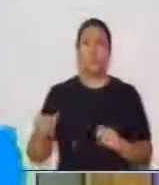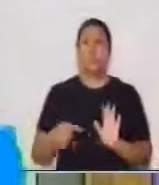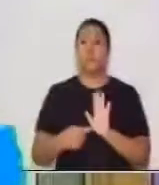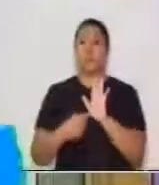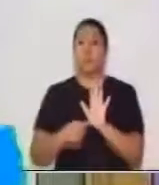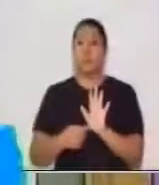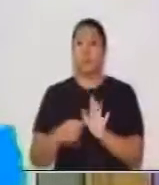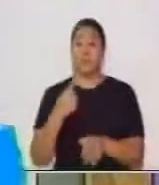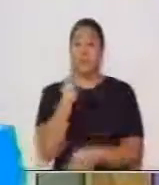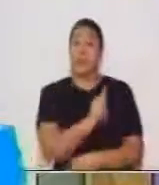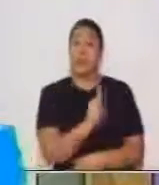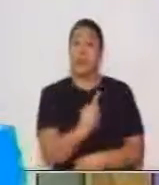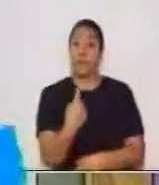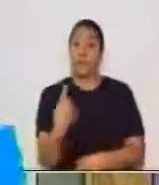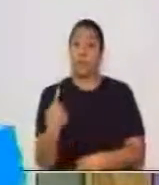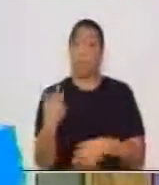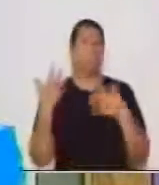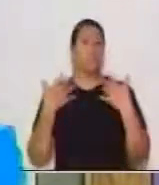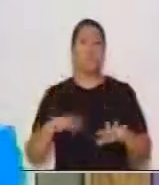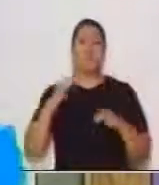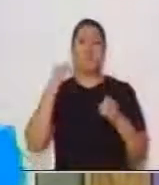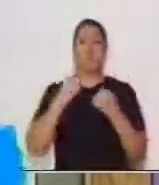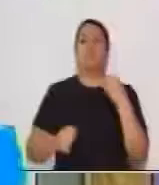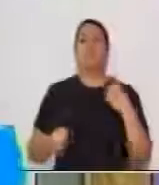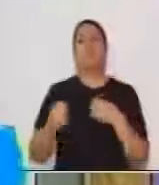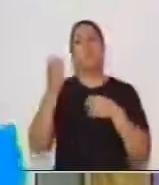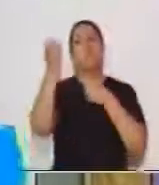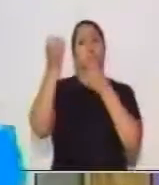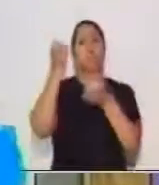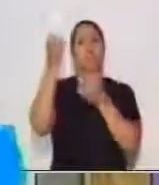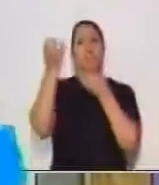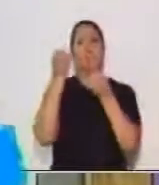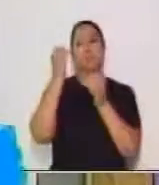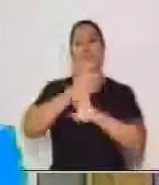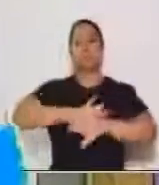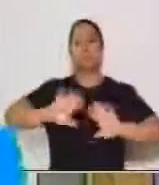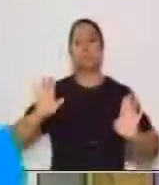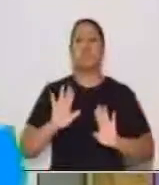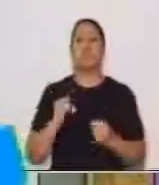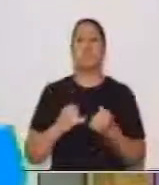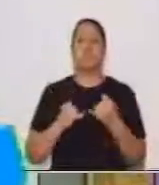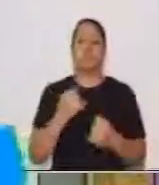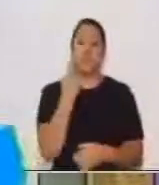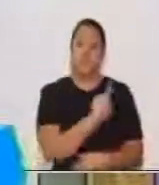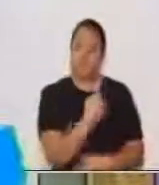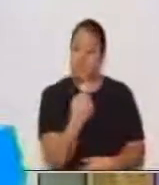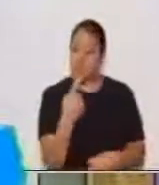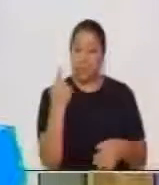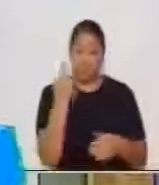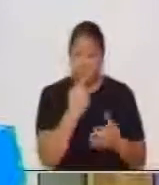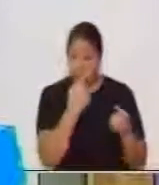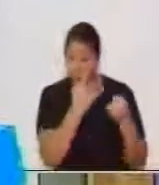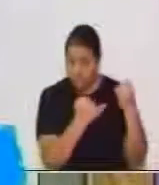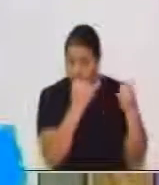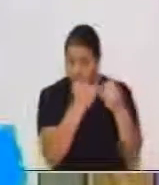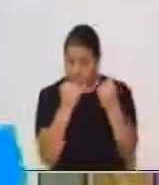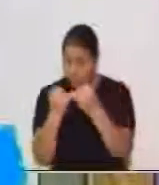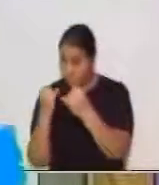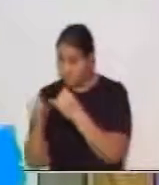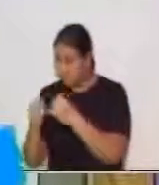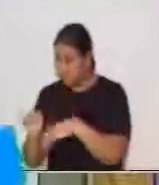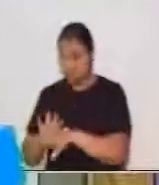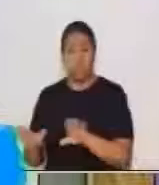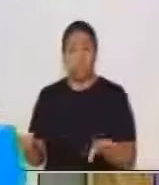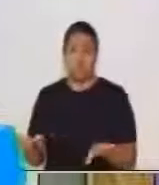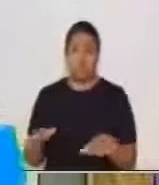los integrantes ya terminan de exponer sus ideas. Ya se les ha dado el turno a cada uno, ya han dado a conocer sus